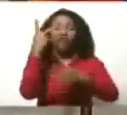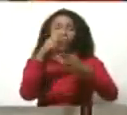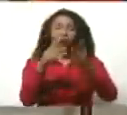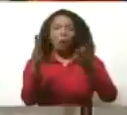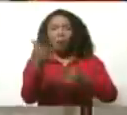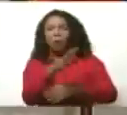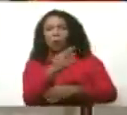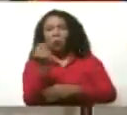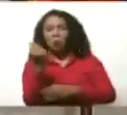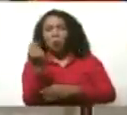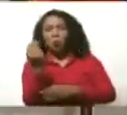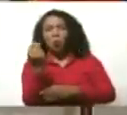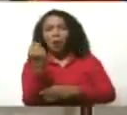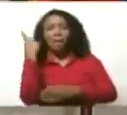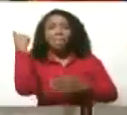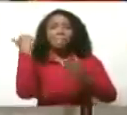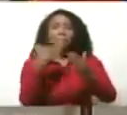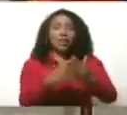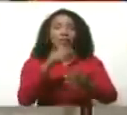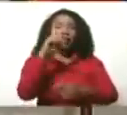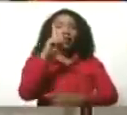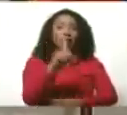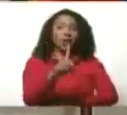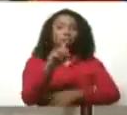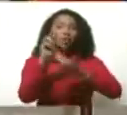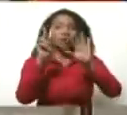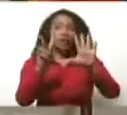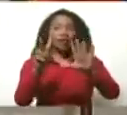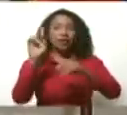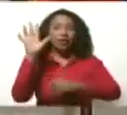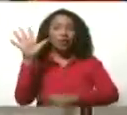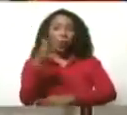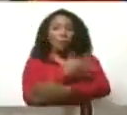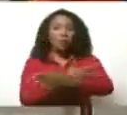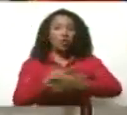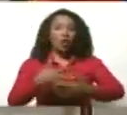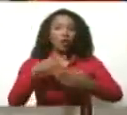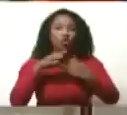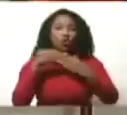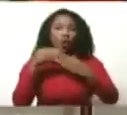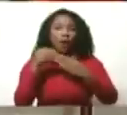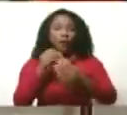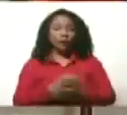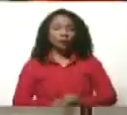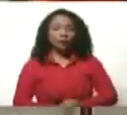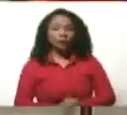de más de 1.175 millones de dólares,